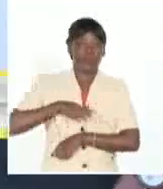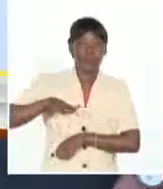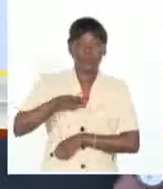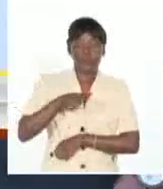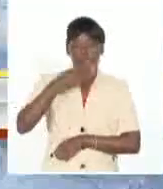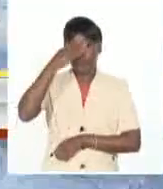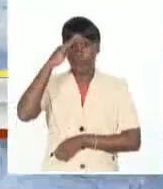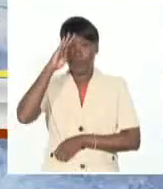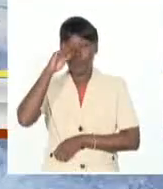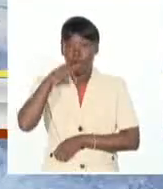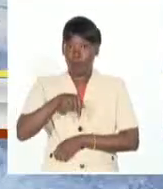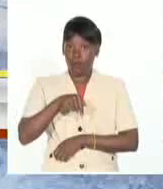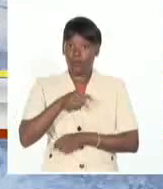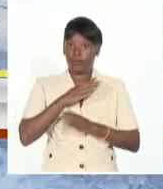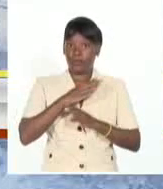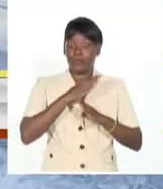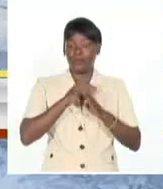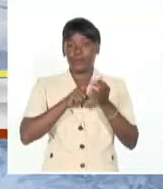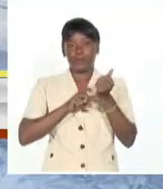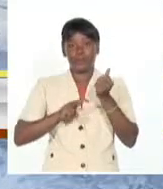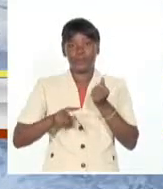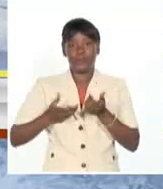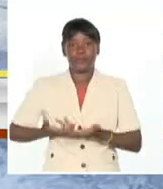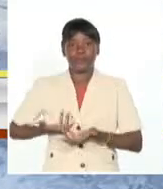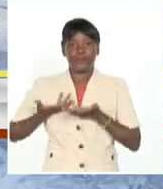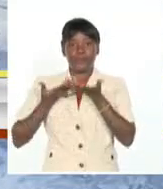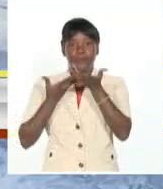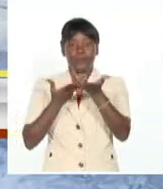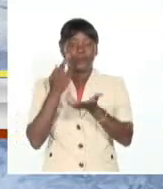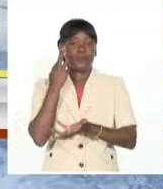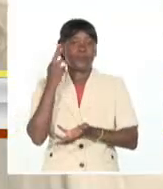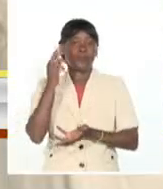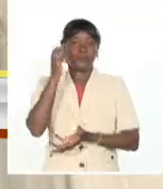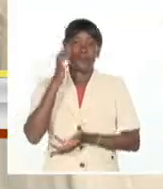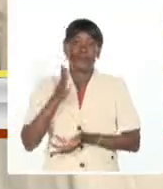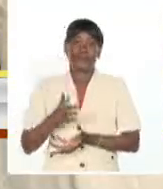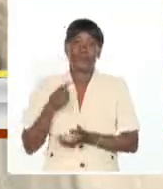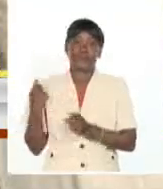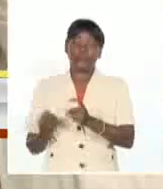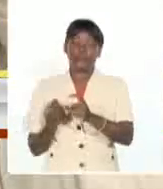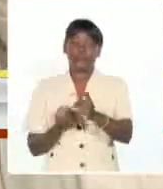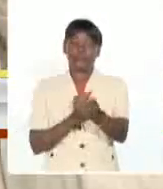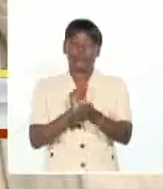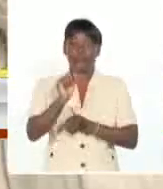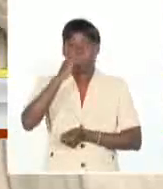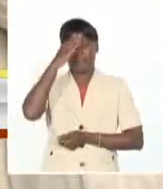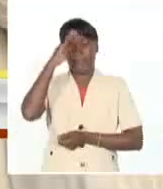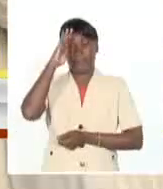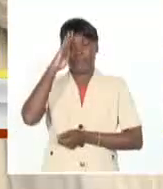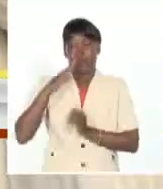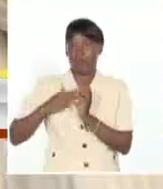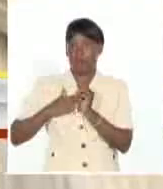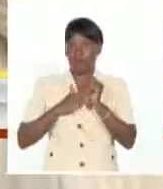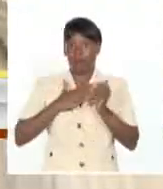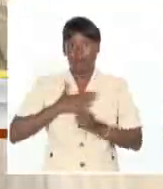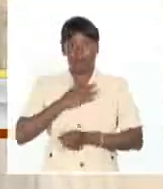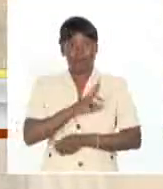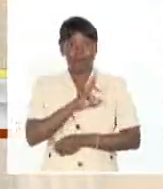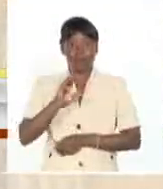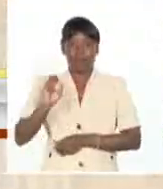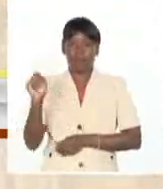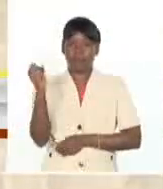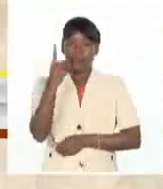de Santiago de Cuba rindió tributo a quien fue iniciador de las luchas independentistas, máximo líder revolucionario y primer presidente